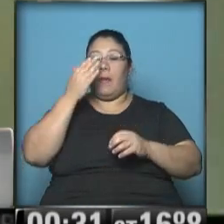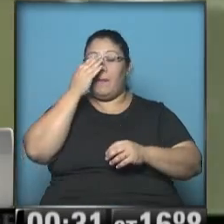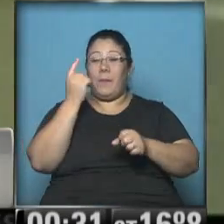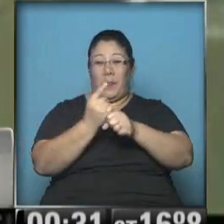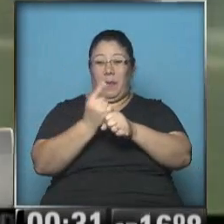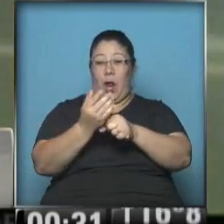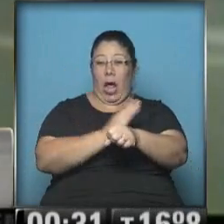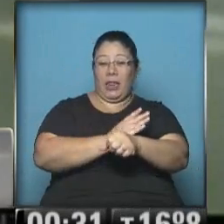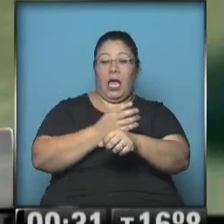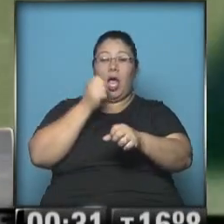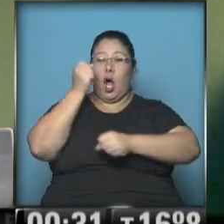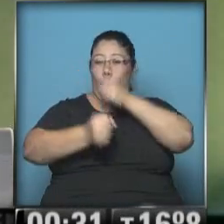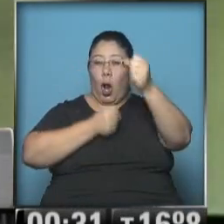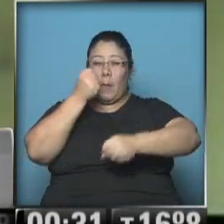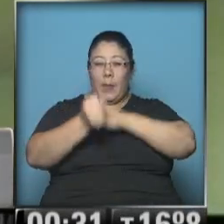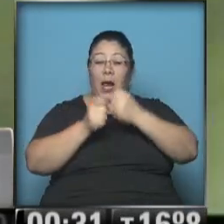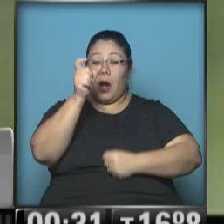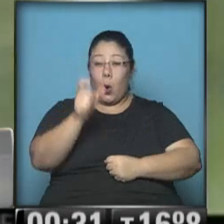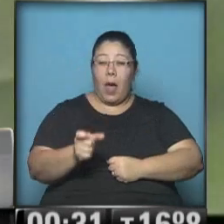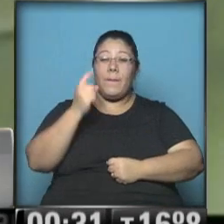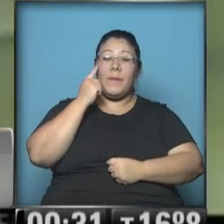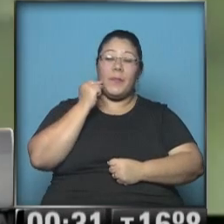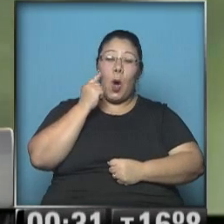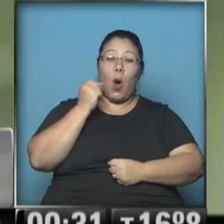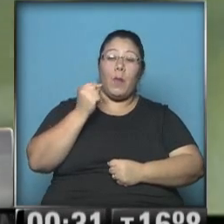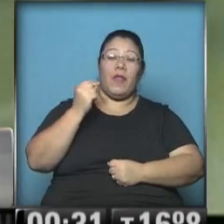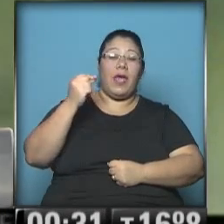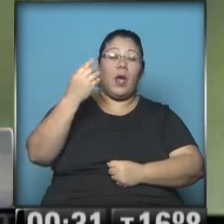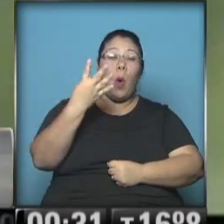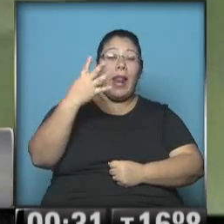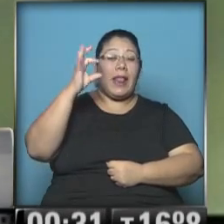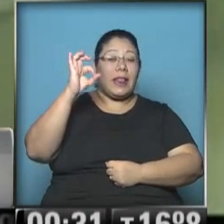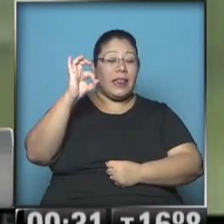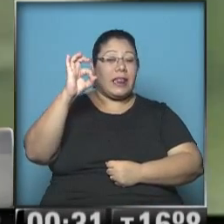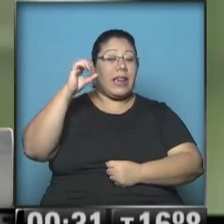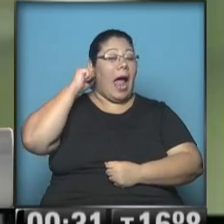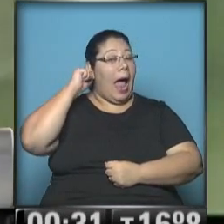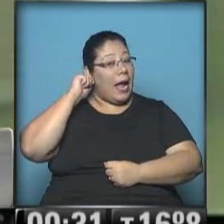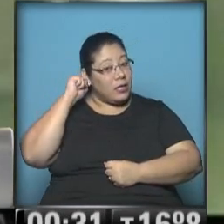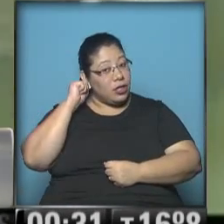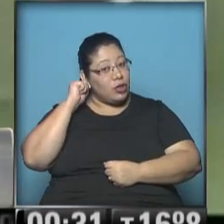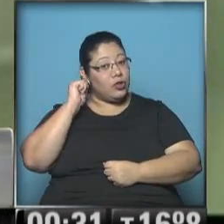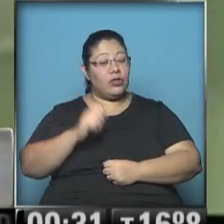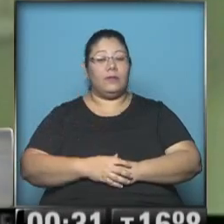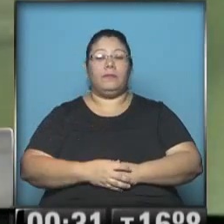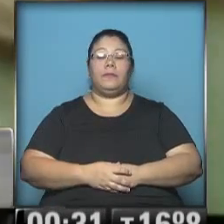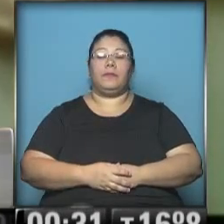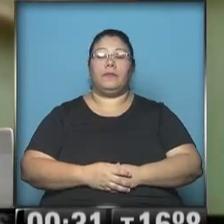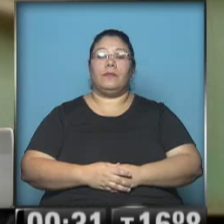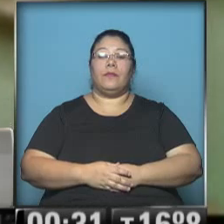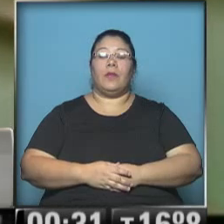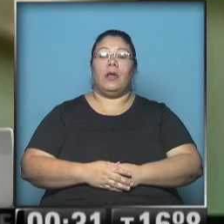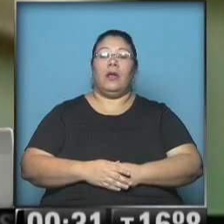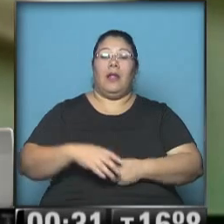de 40 años, ¿sí? En la previa del partido donde el Atlético de Madrid, dirigido por Simeone, tenía que enfrentar a La Coruña, en las inmediaciones del